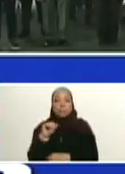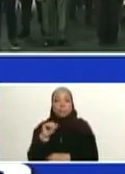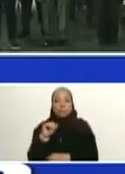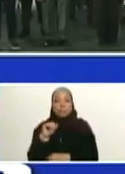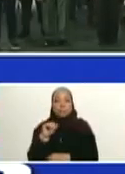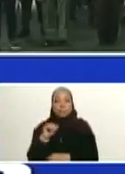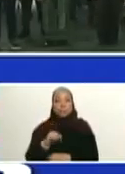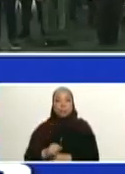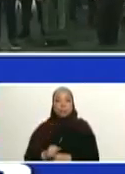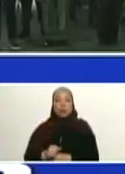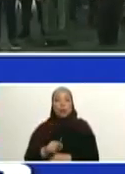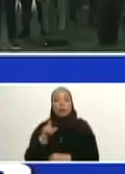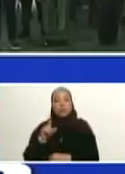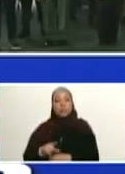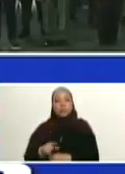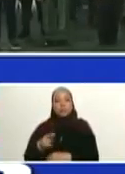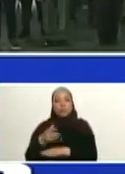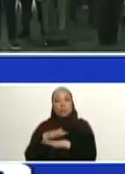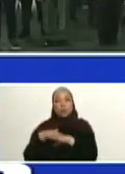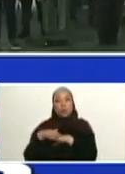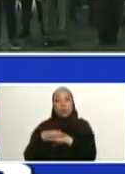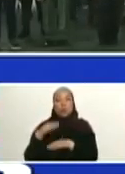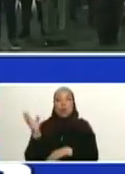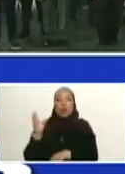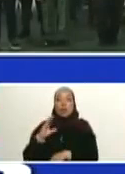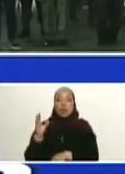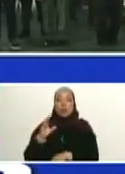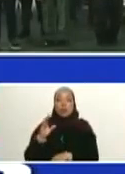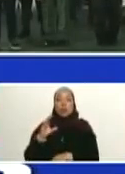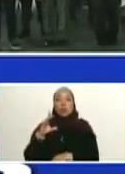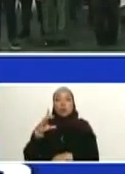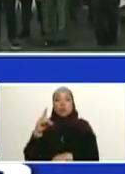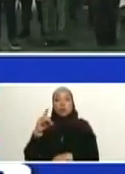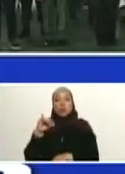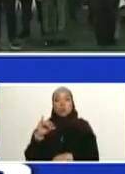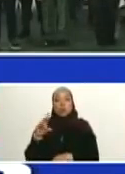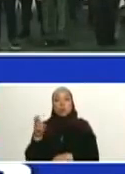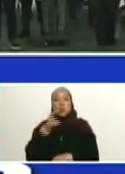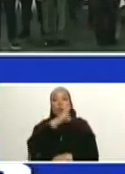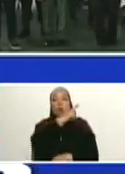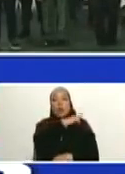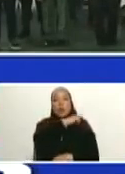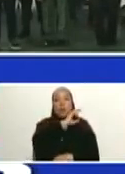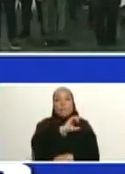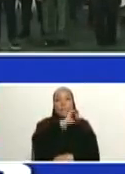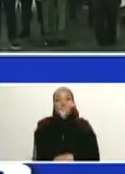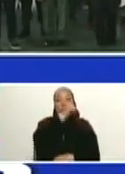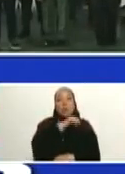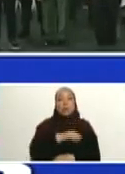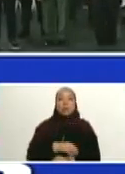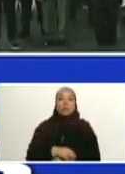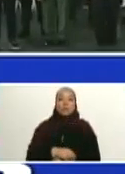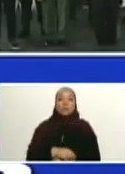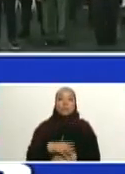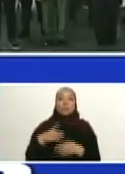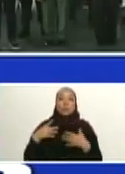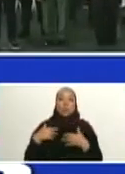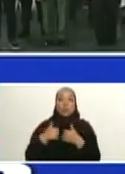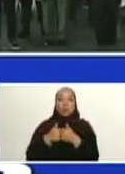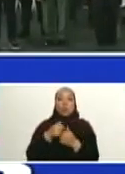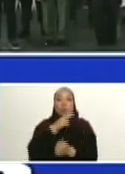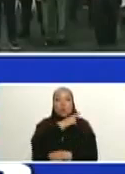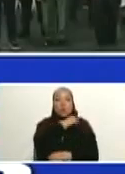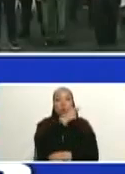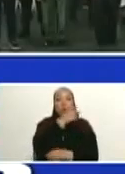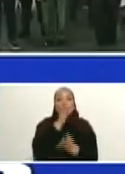junto al comandante de la SODI Capital, general de división Dilio Rodríguez, junto a la directora de